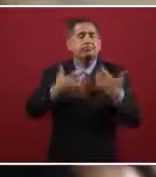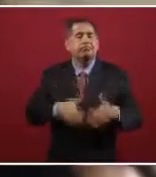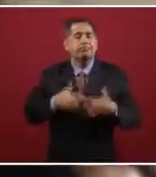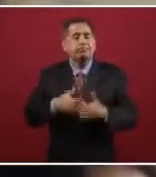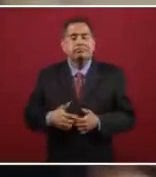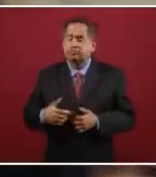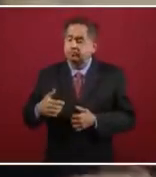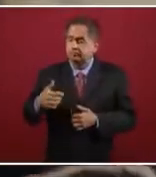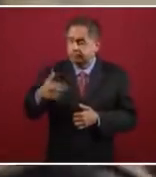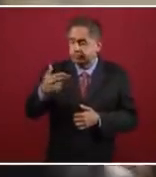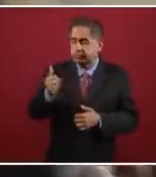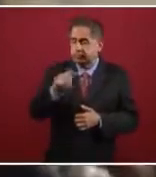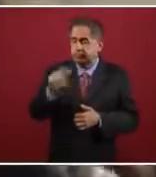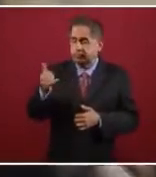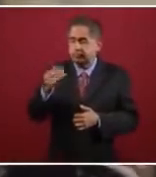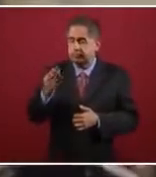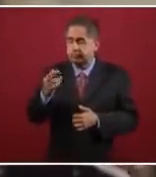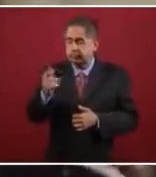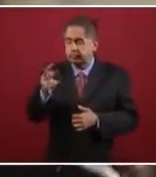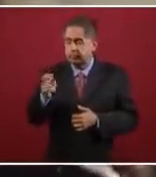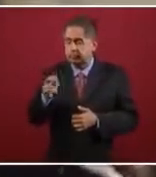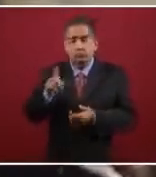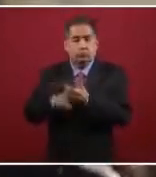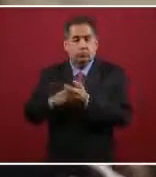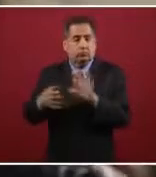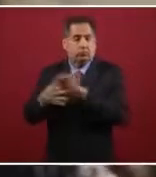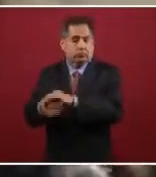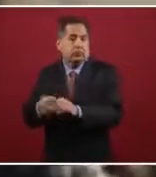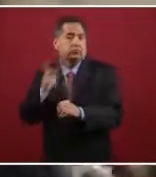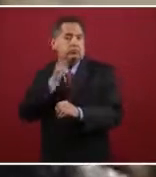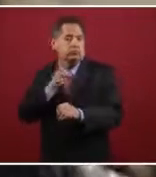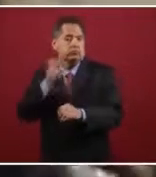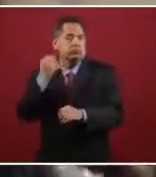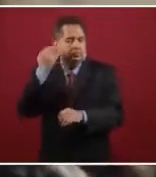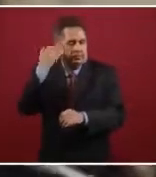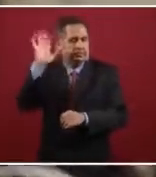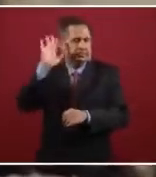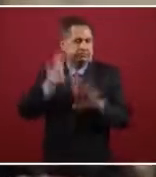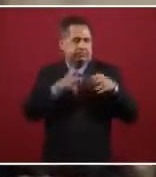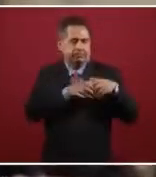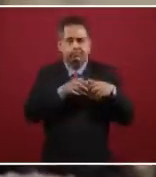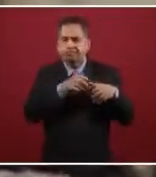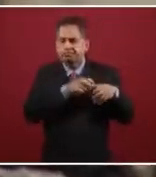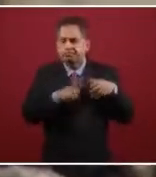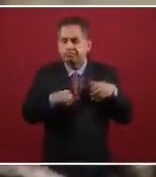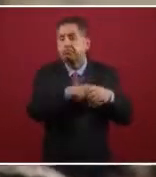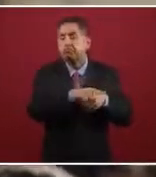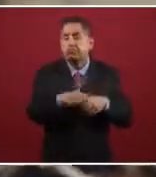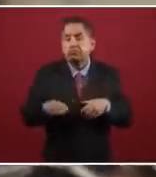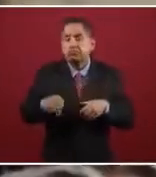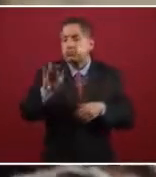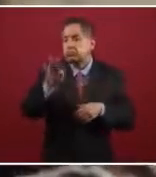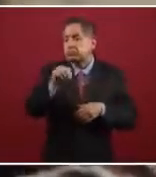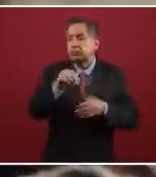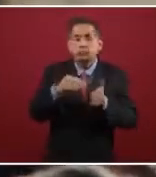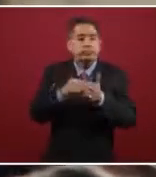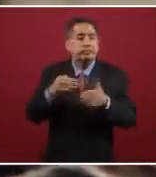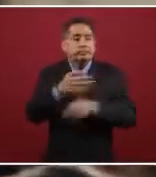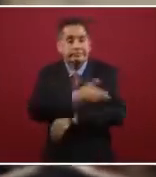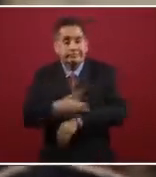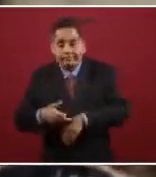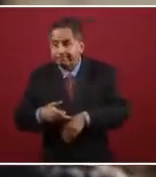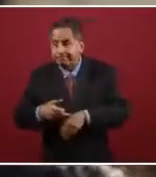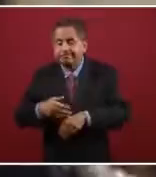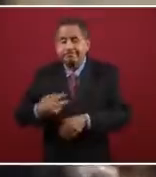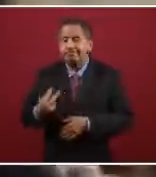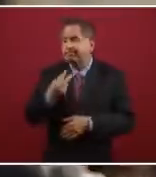halliburton contratada por pemex en el período neoliberal que ha afectado a más de 49 mil familias ya que en